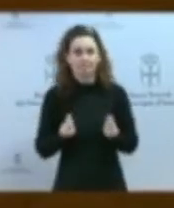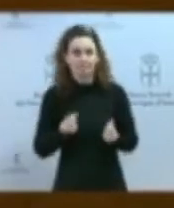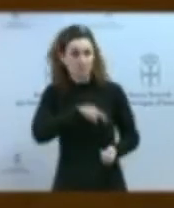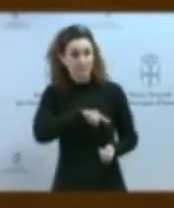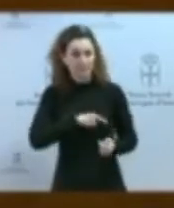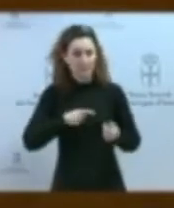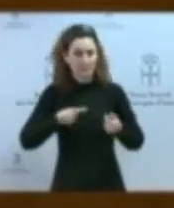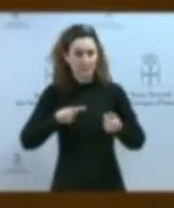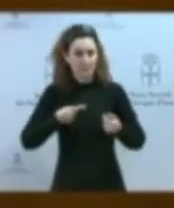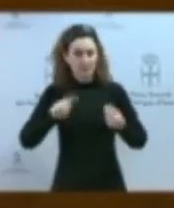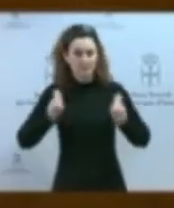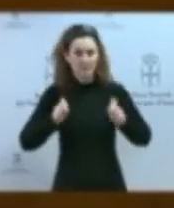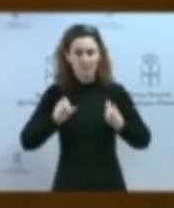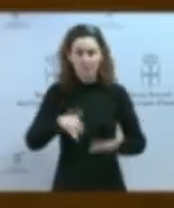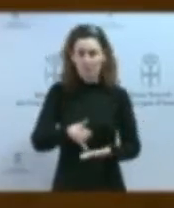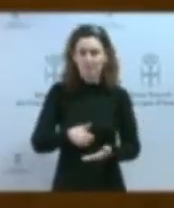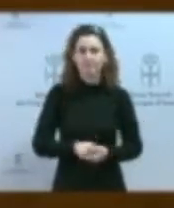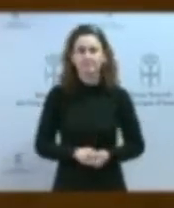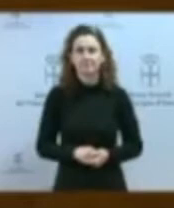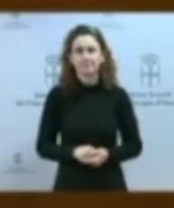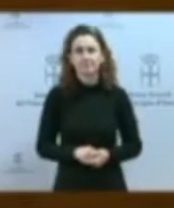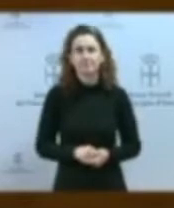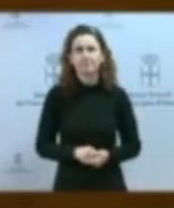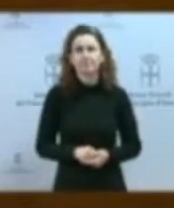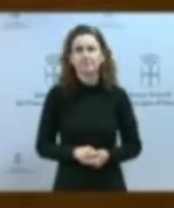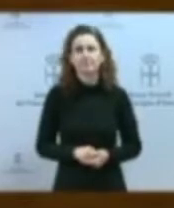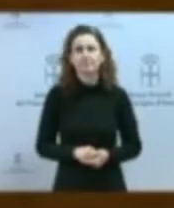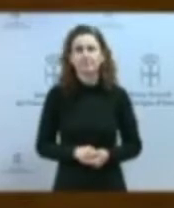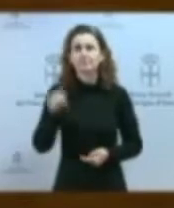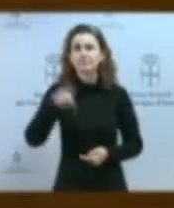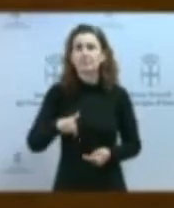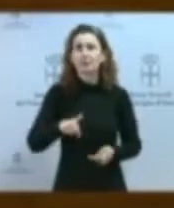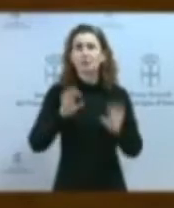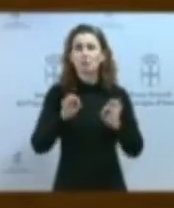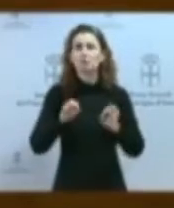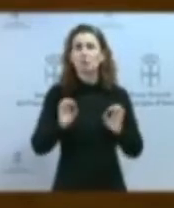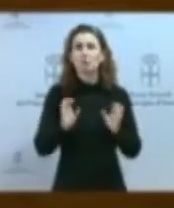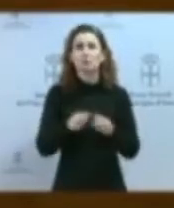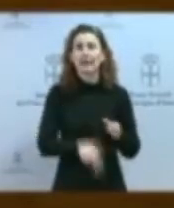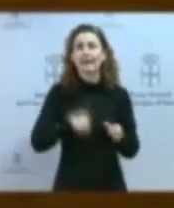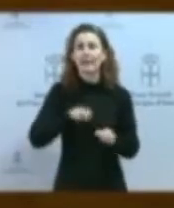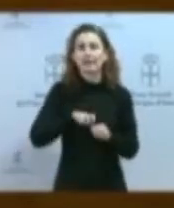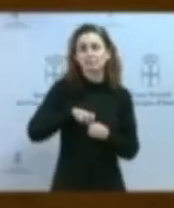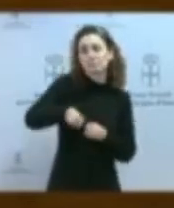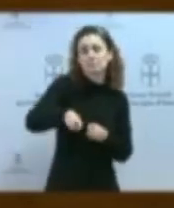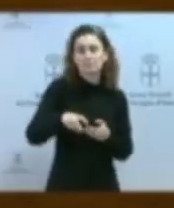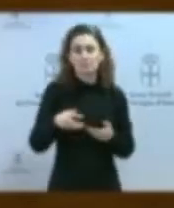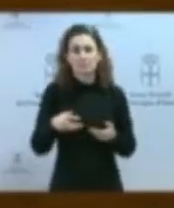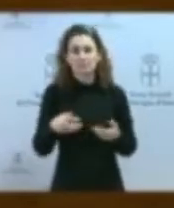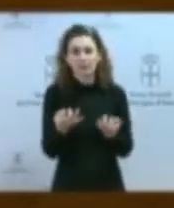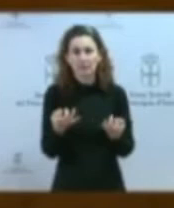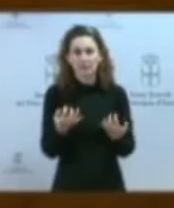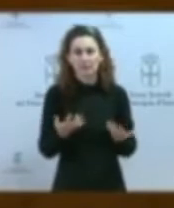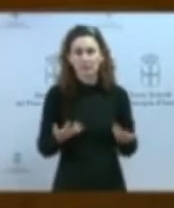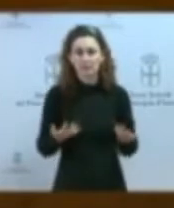Salir de la Junta General, nosotros creemos que nos pone frente al espejo, pero también con